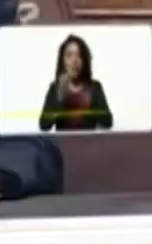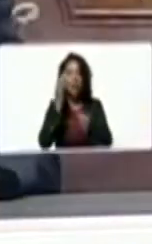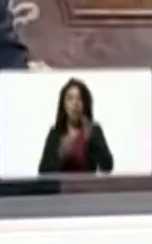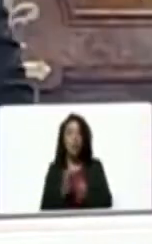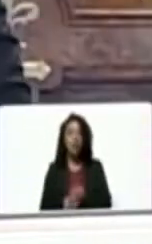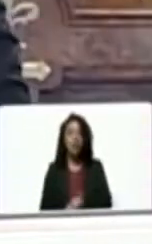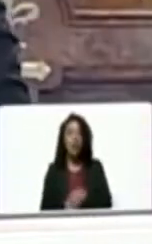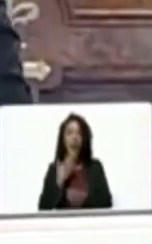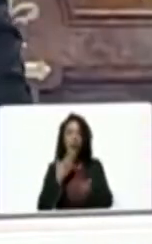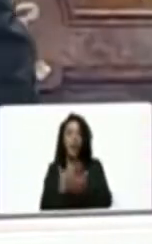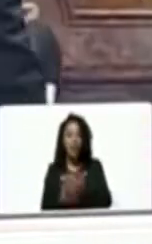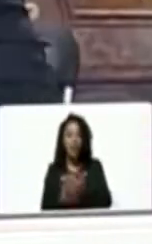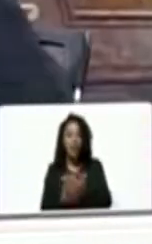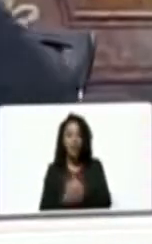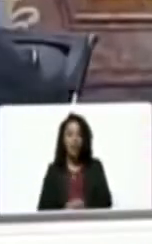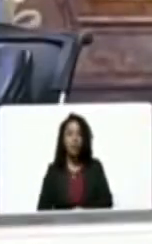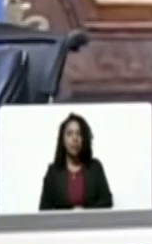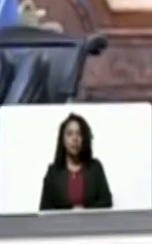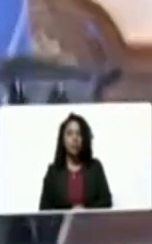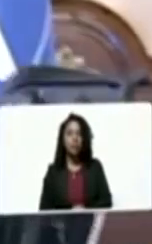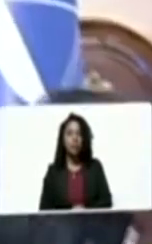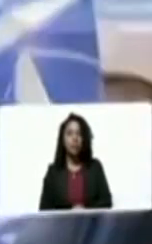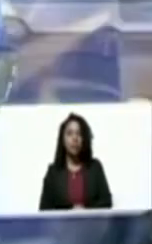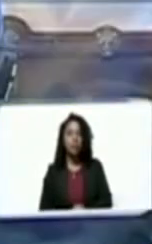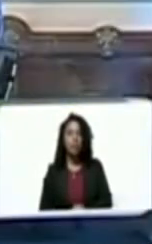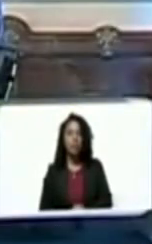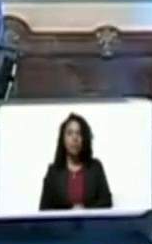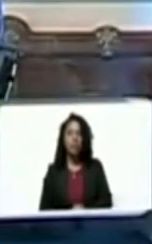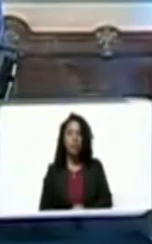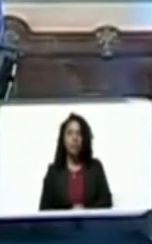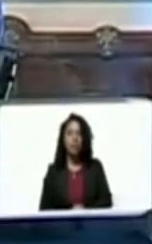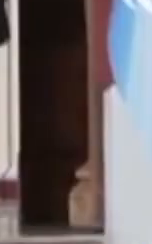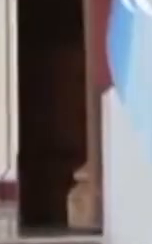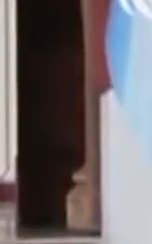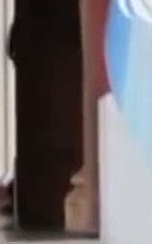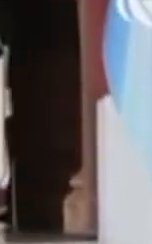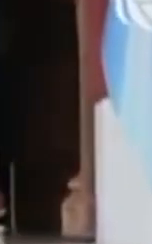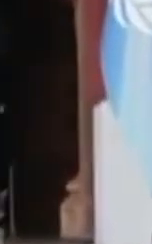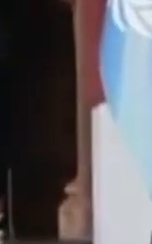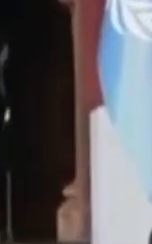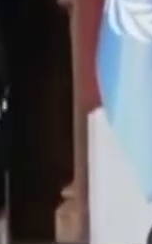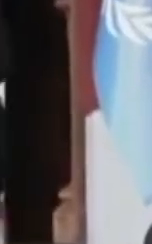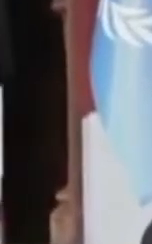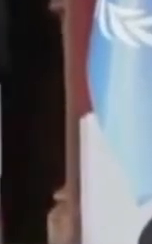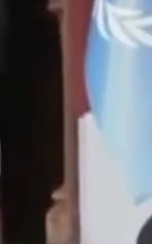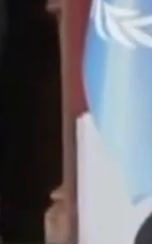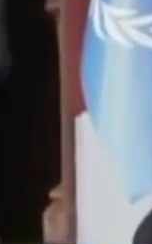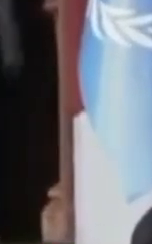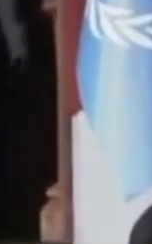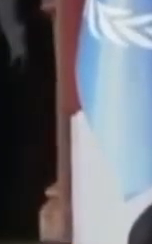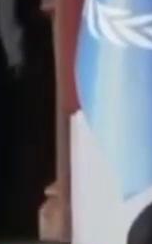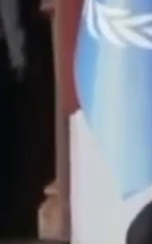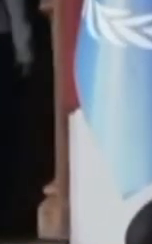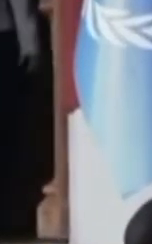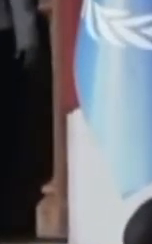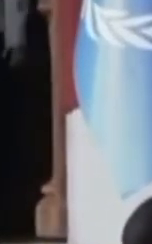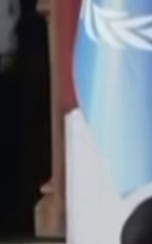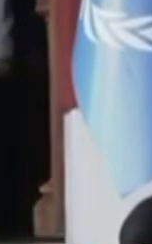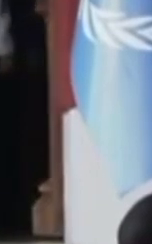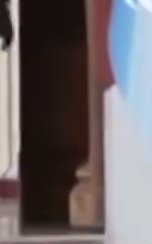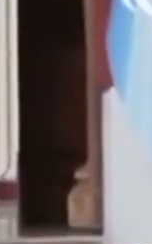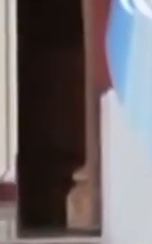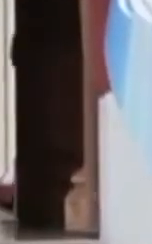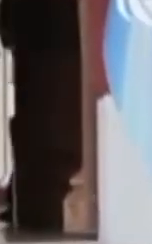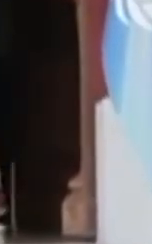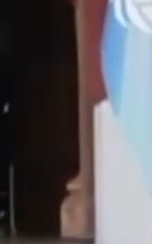Evidentemente que esto permitiría de cierto modo la fluidez de la actuación de los funcionarios de la